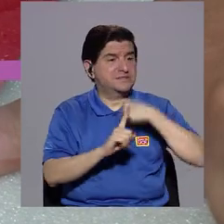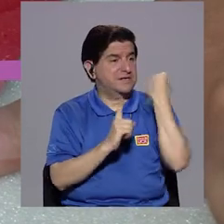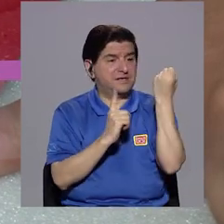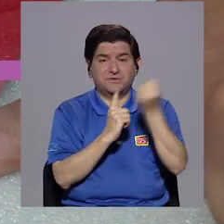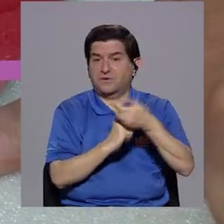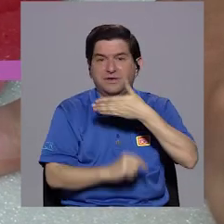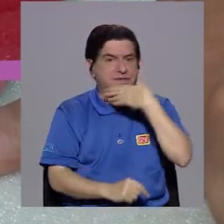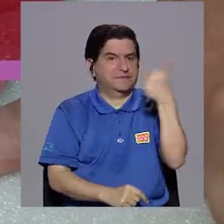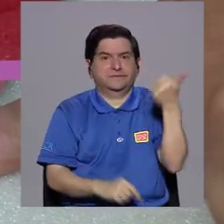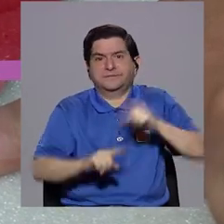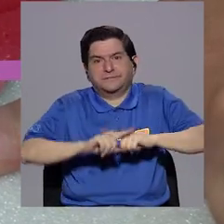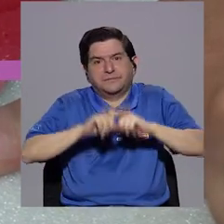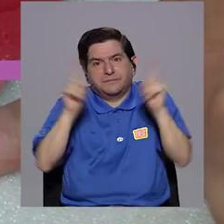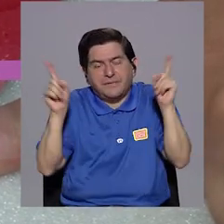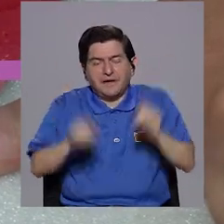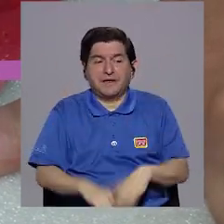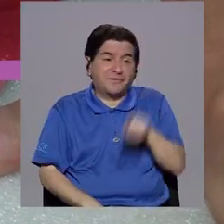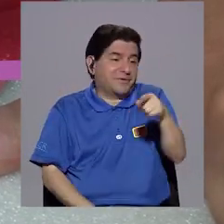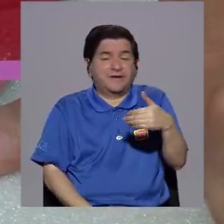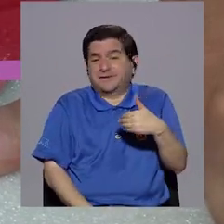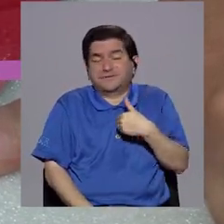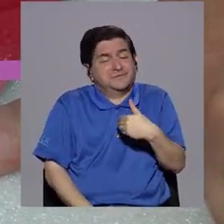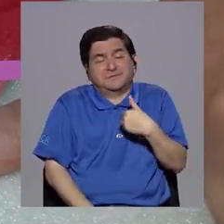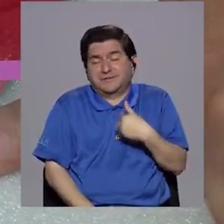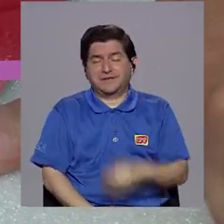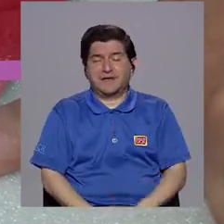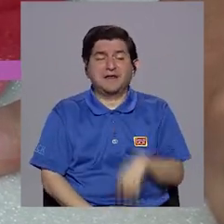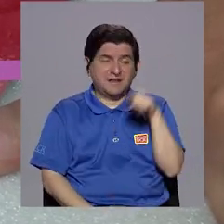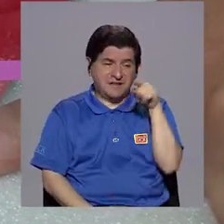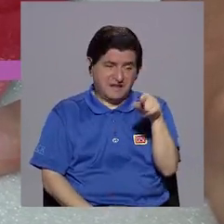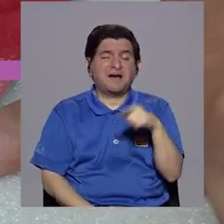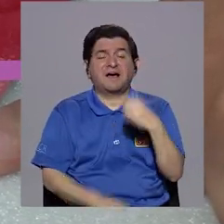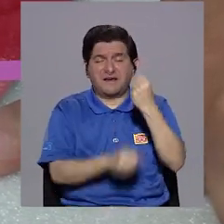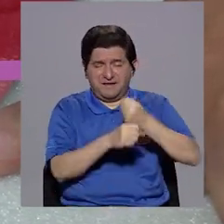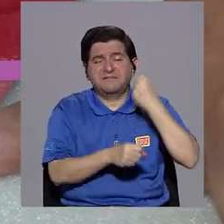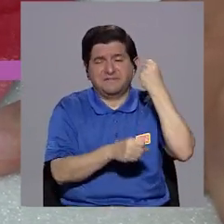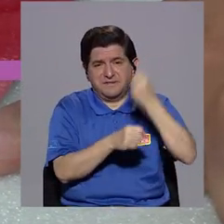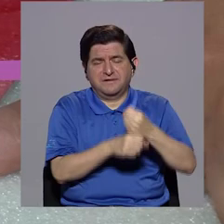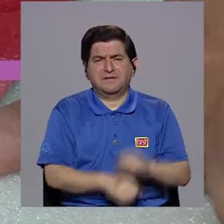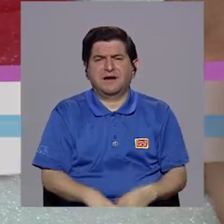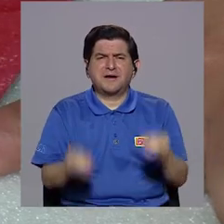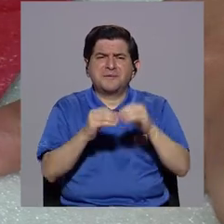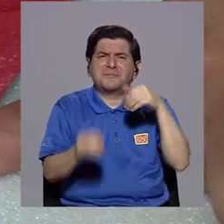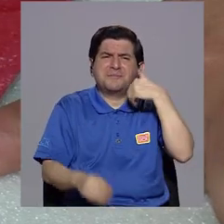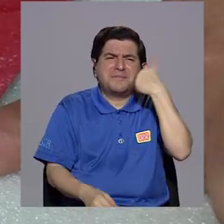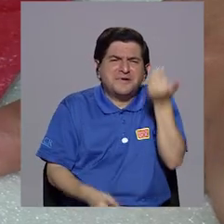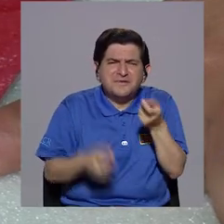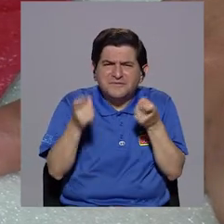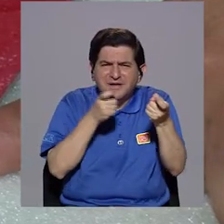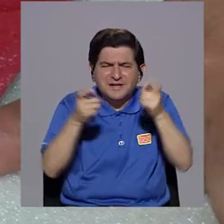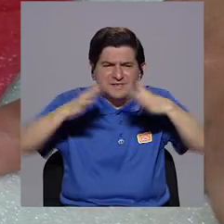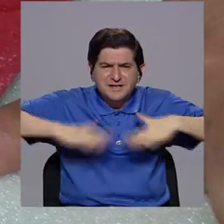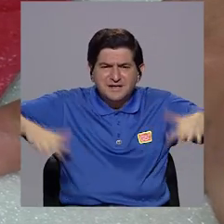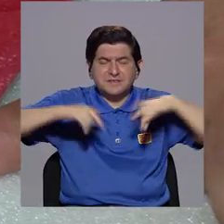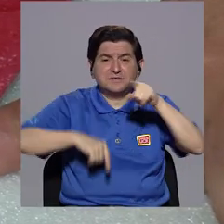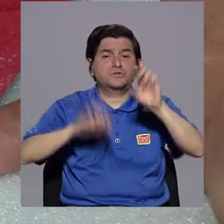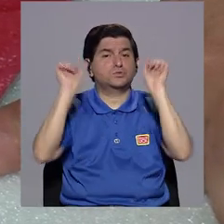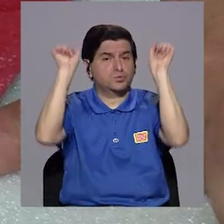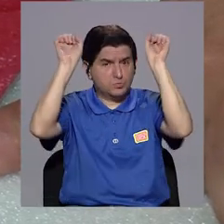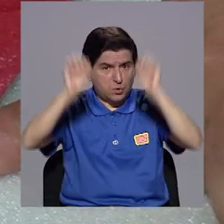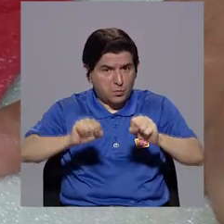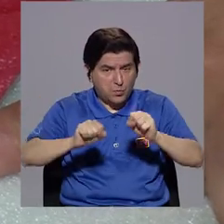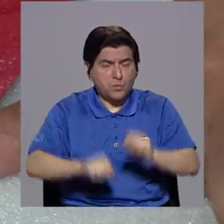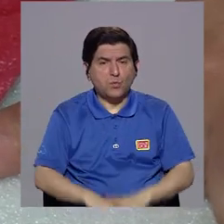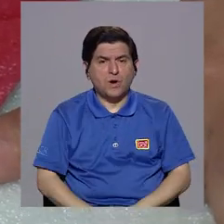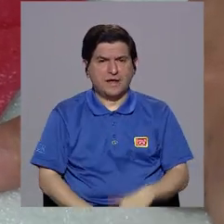no sean las condiciones idóneas, pero es lo que hay y es lo que se trabaja. Sí, o si les toca, porque es más fácil tal vez controlar el espacio si